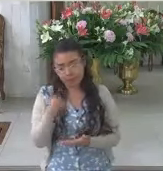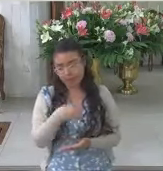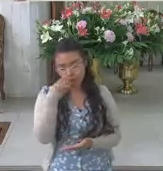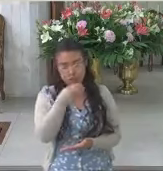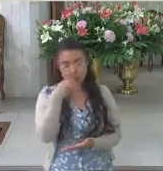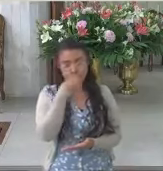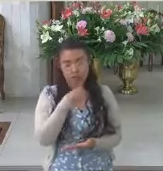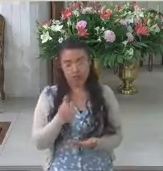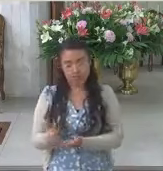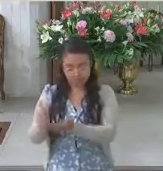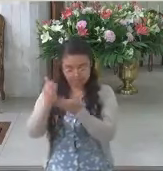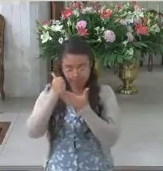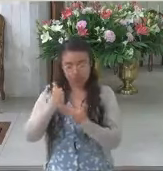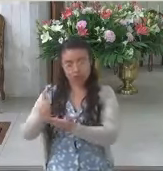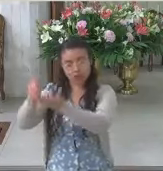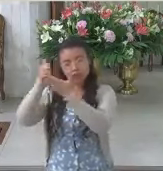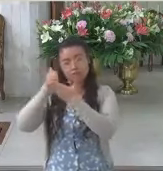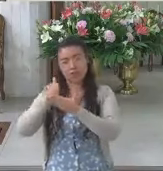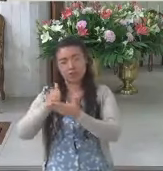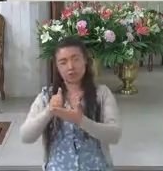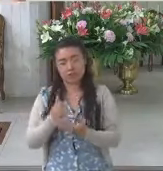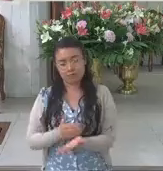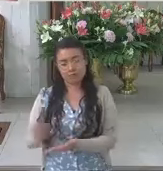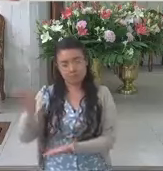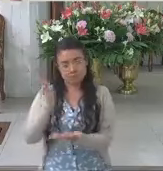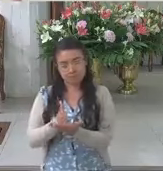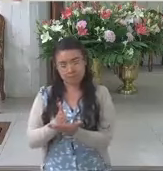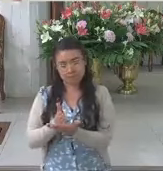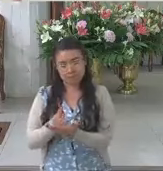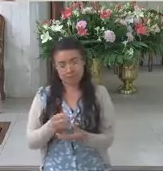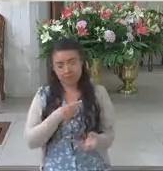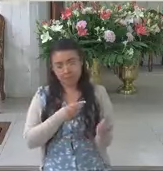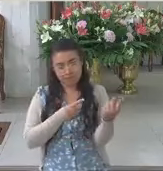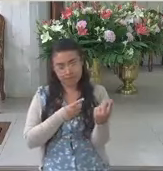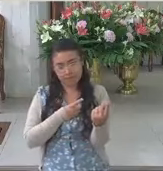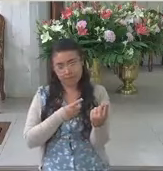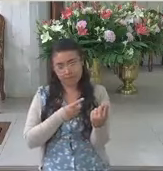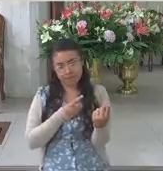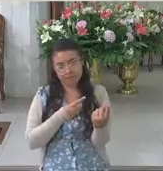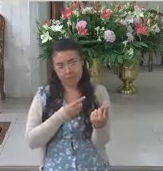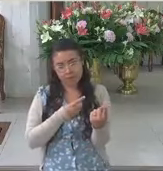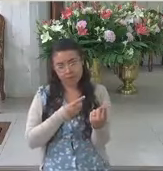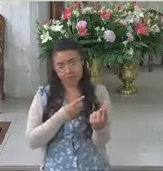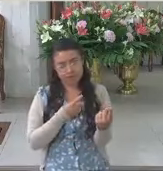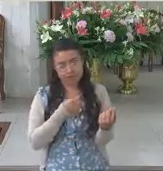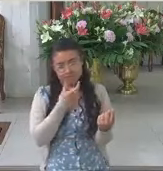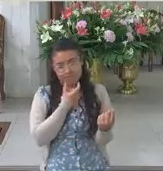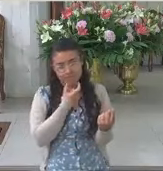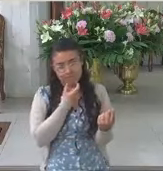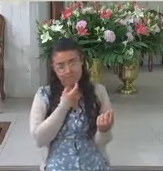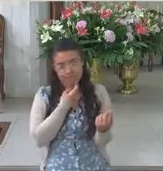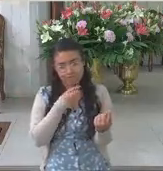el ridículo y no se trata de que los cristianos quedemos en ridículo sino que los cristianos